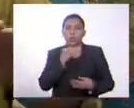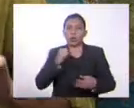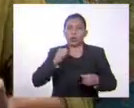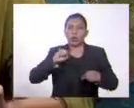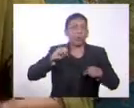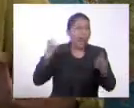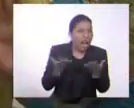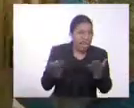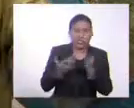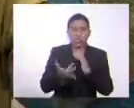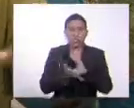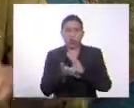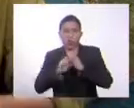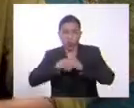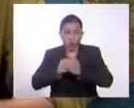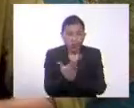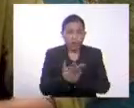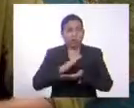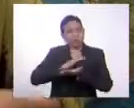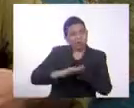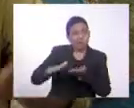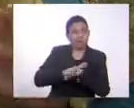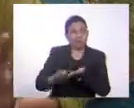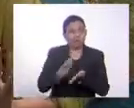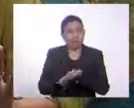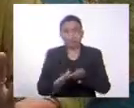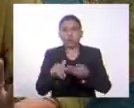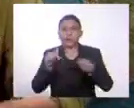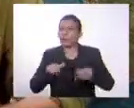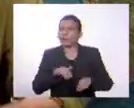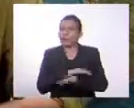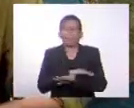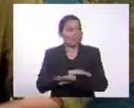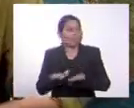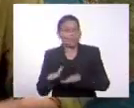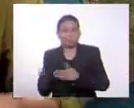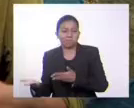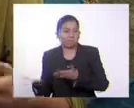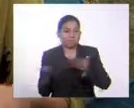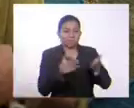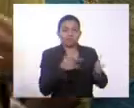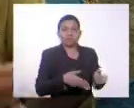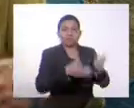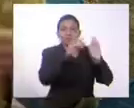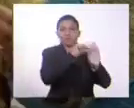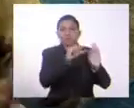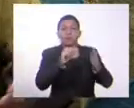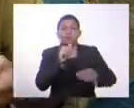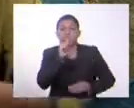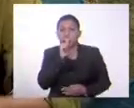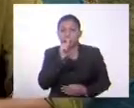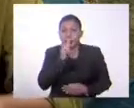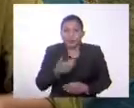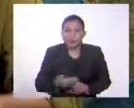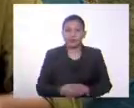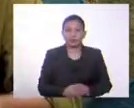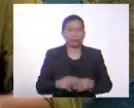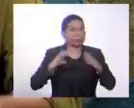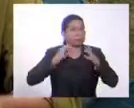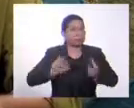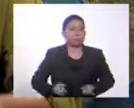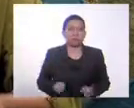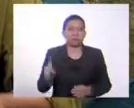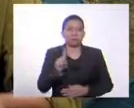territorio hacia la iniciativa privada. Y así podemos ver otras esferas de nuestra sociedad que se han transformado en ese mismo sentido,